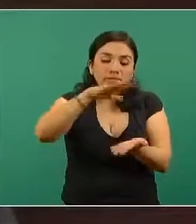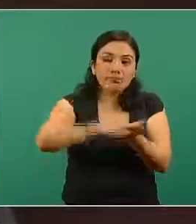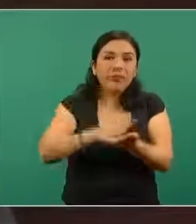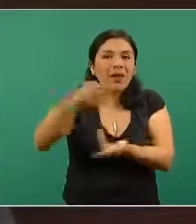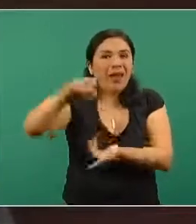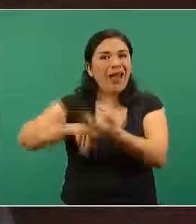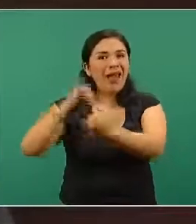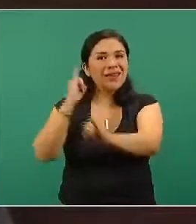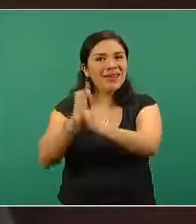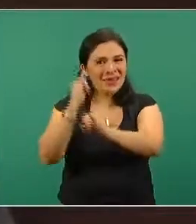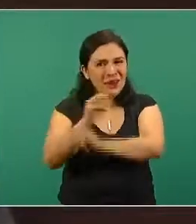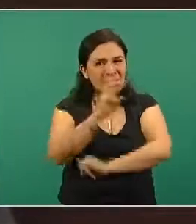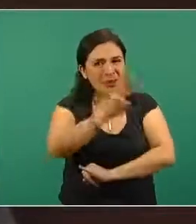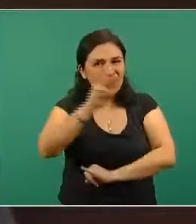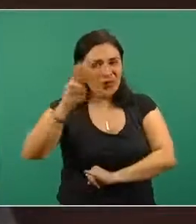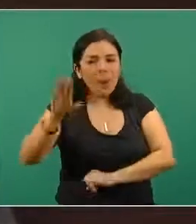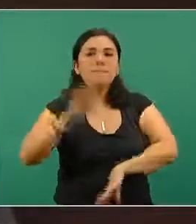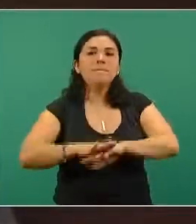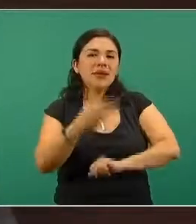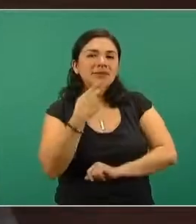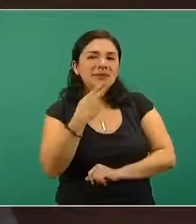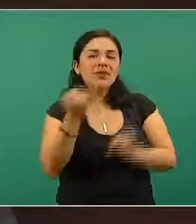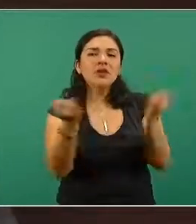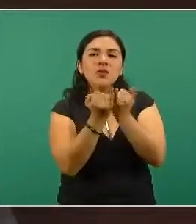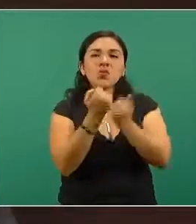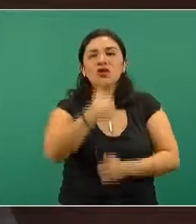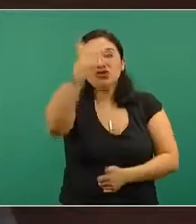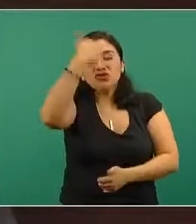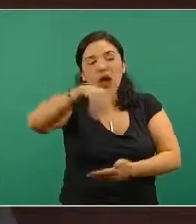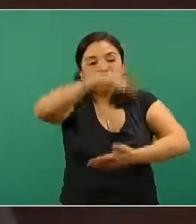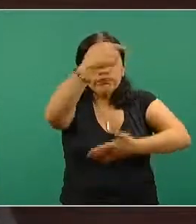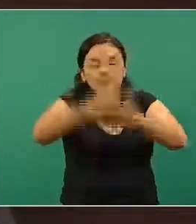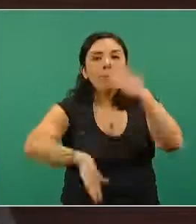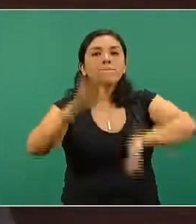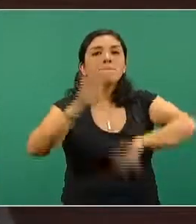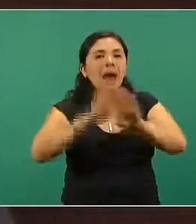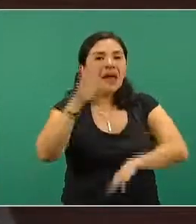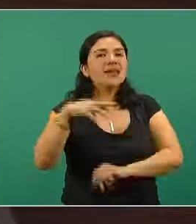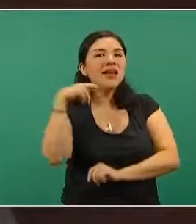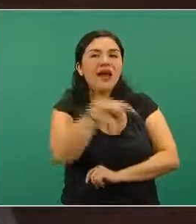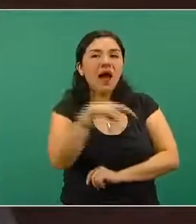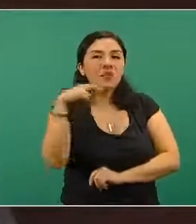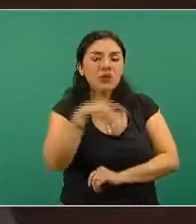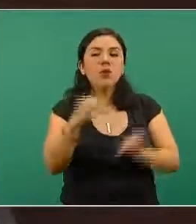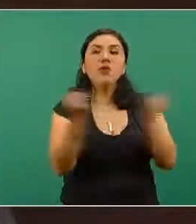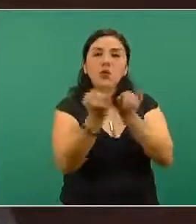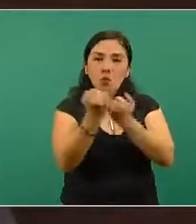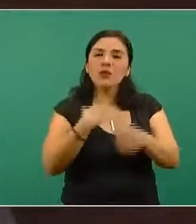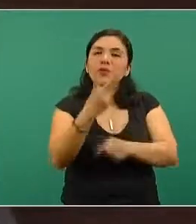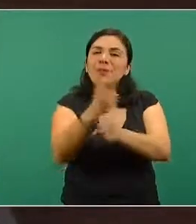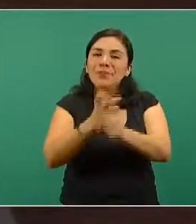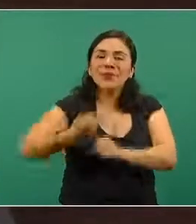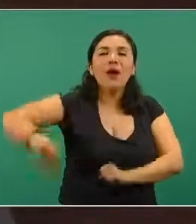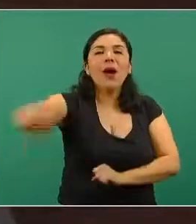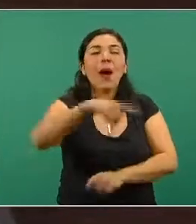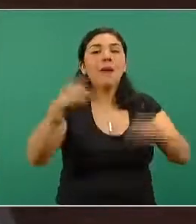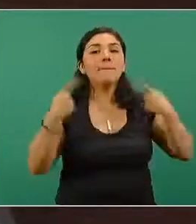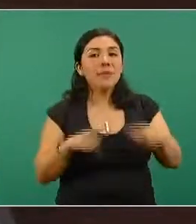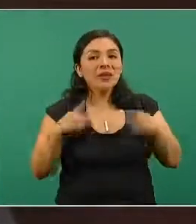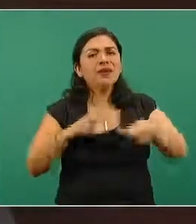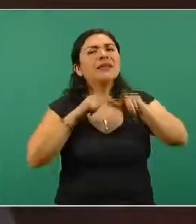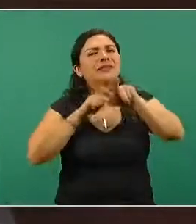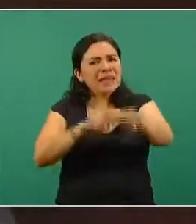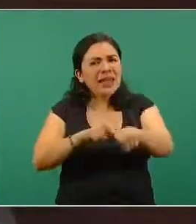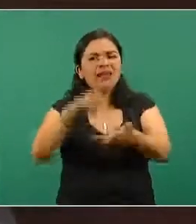en la plataforma es útil, nos permite una operación mucho más fluida y por eso también invitar a las personas que